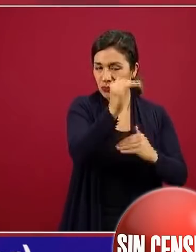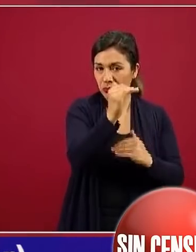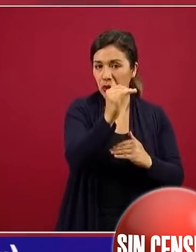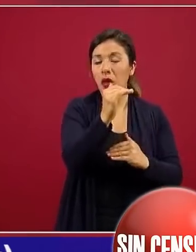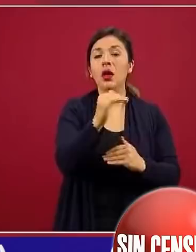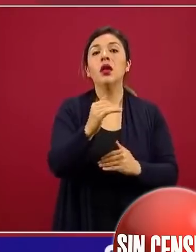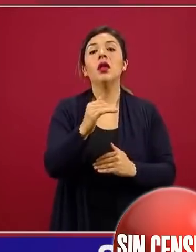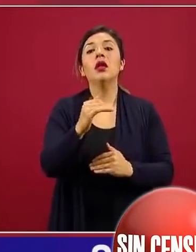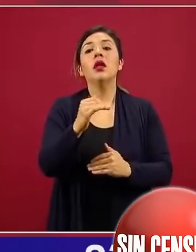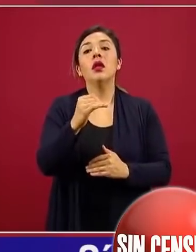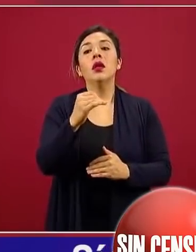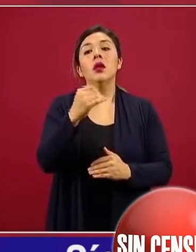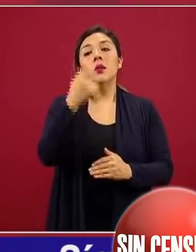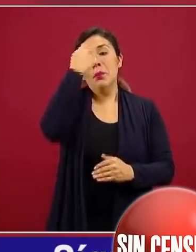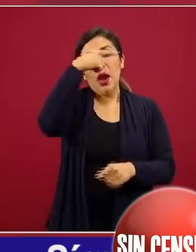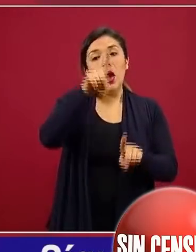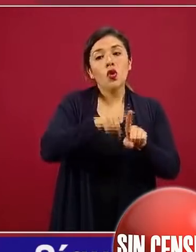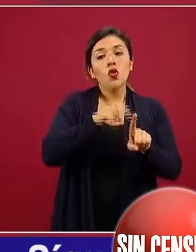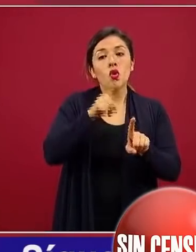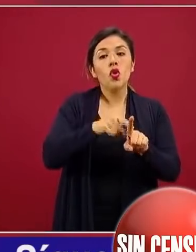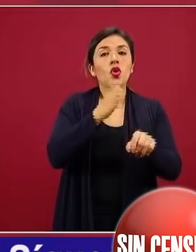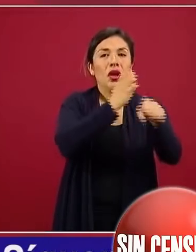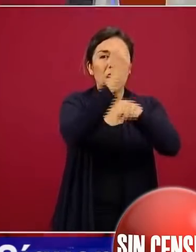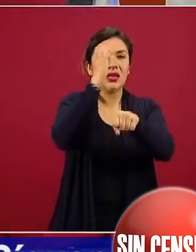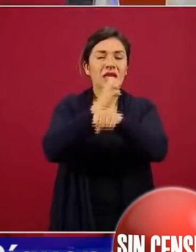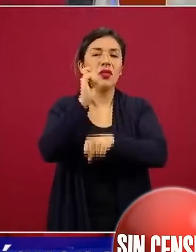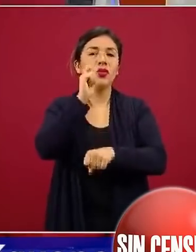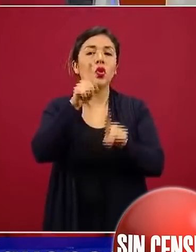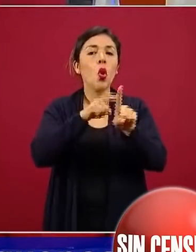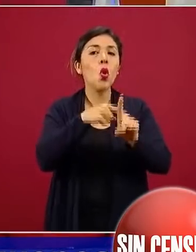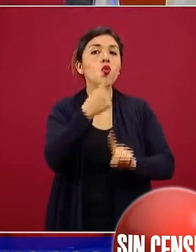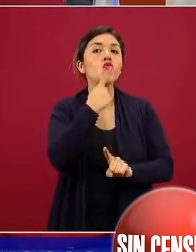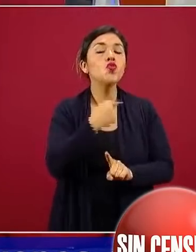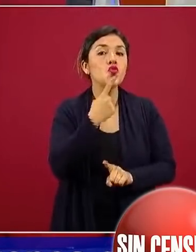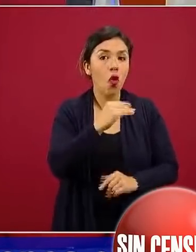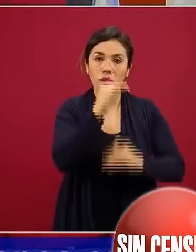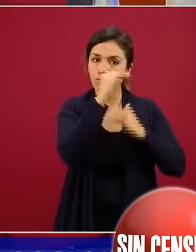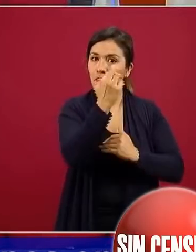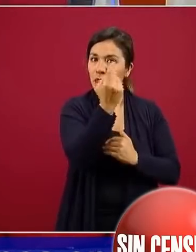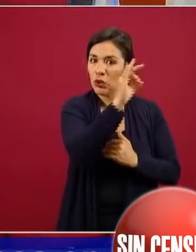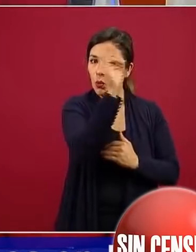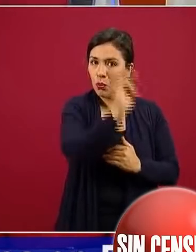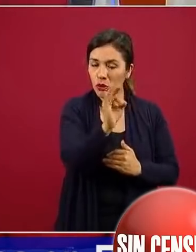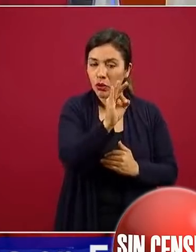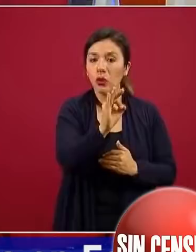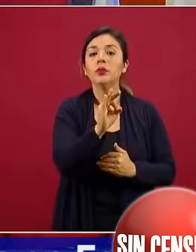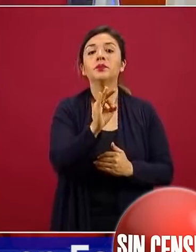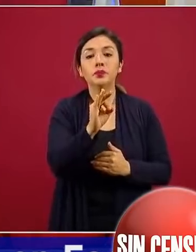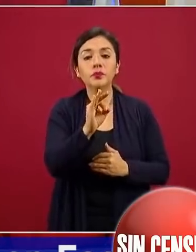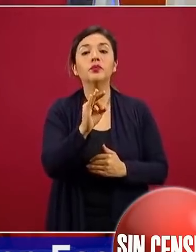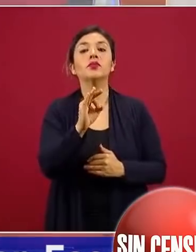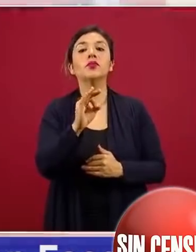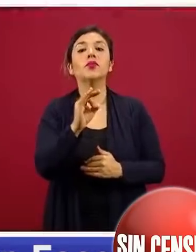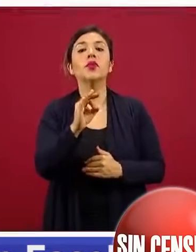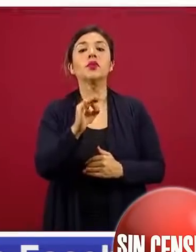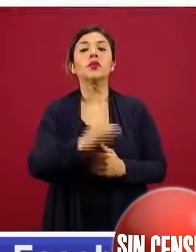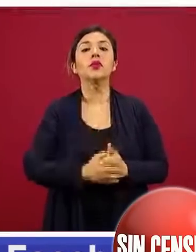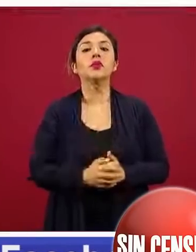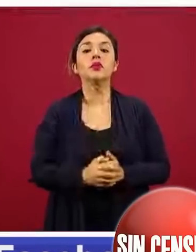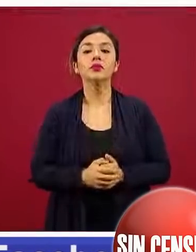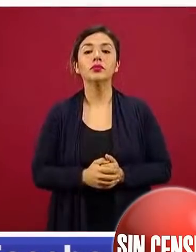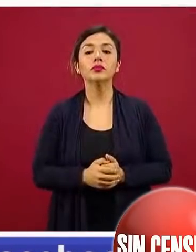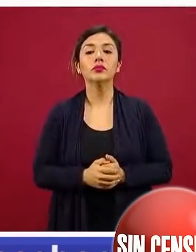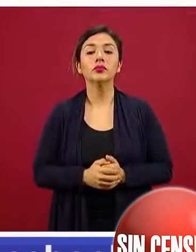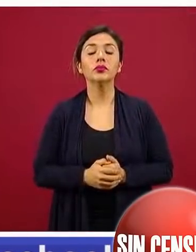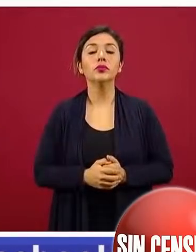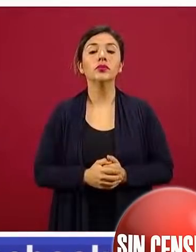aforo en los estados que están en rojo o que estaban en rojo, los que persisten en rojo, no ocuparlos más